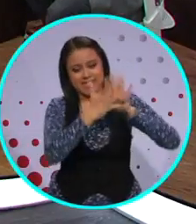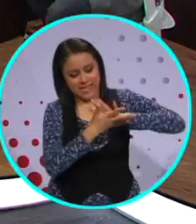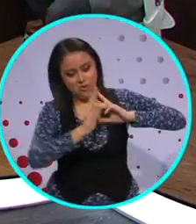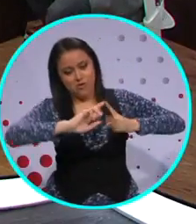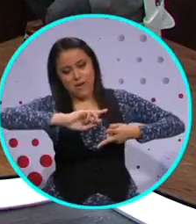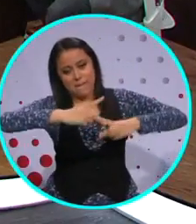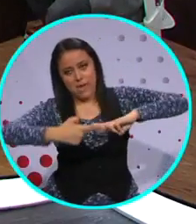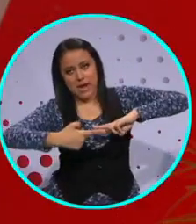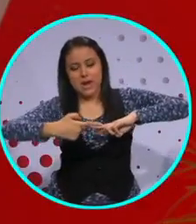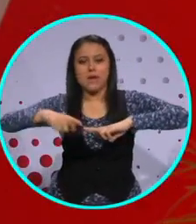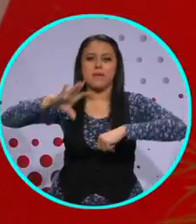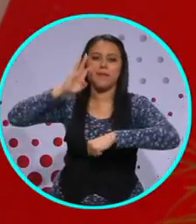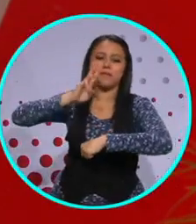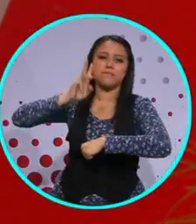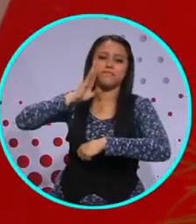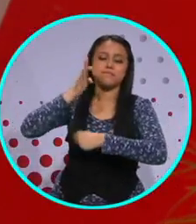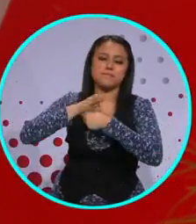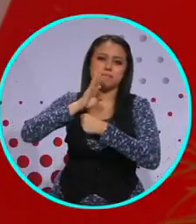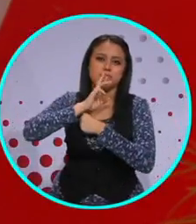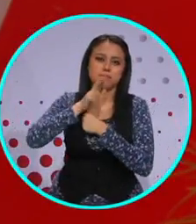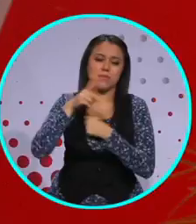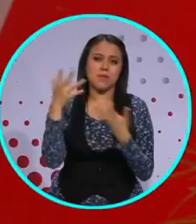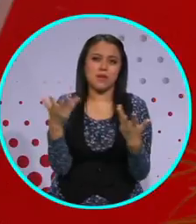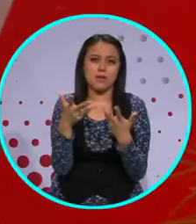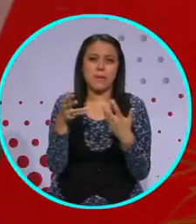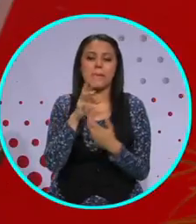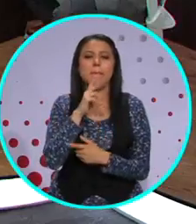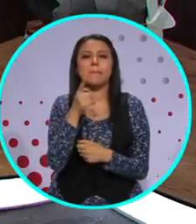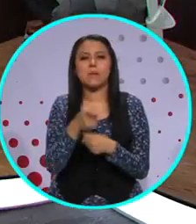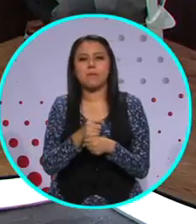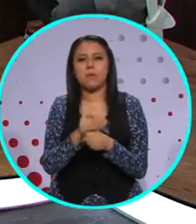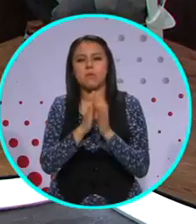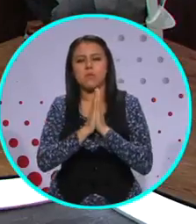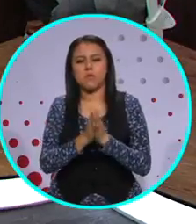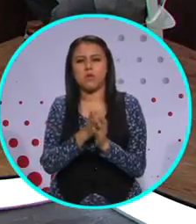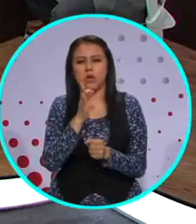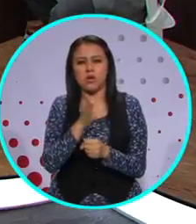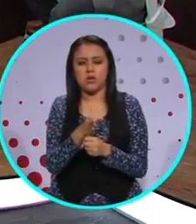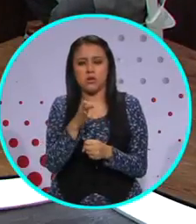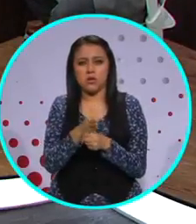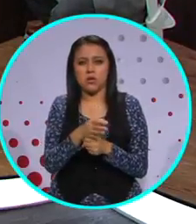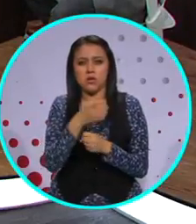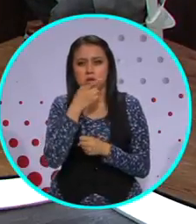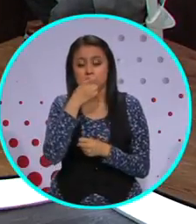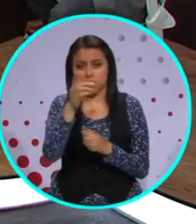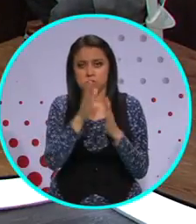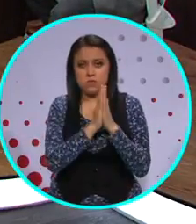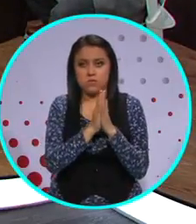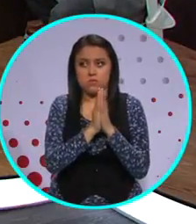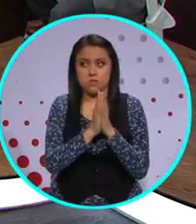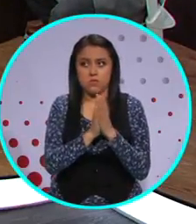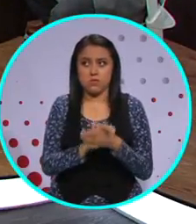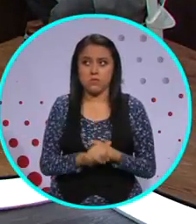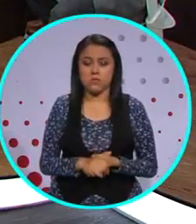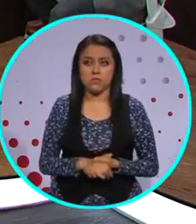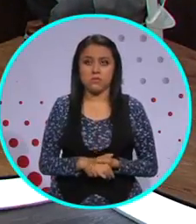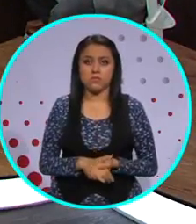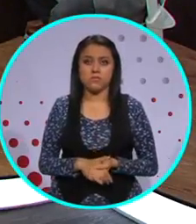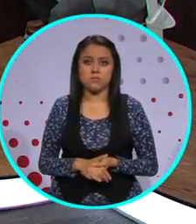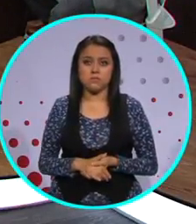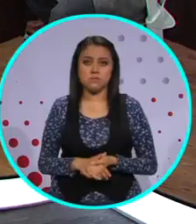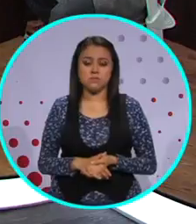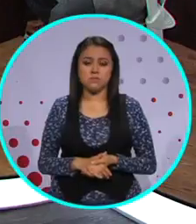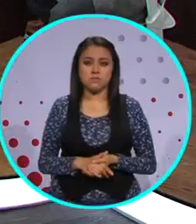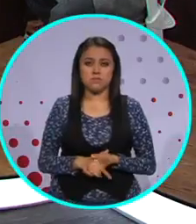dimos un giro a ver qué te parece vamos primero vamos a entrar aquí directo con esto para lo que es la